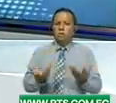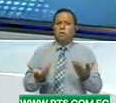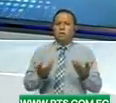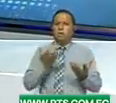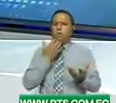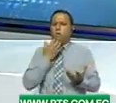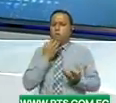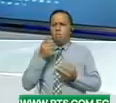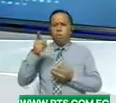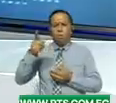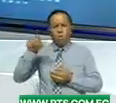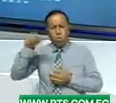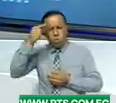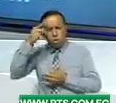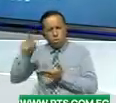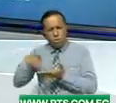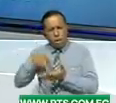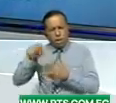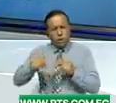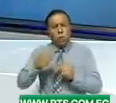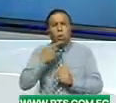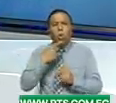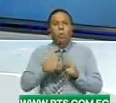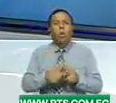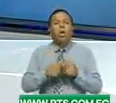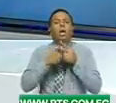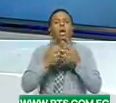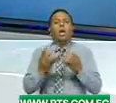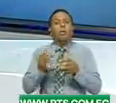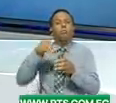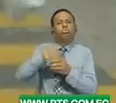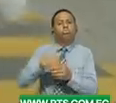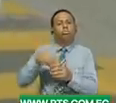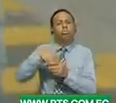para garantizar el pago. Escuchemos.